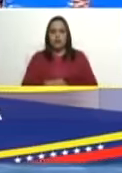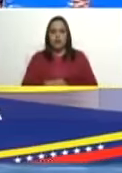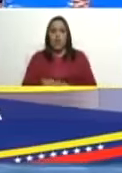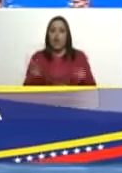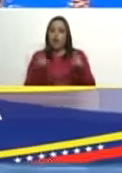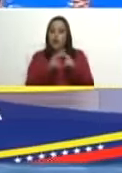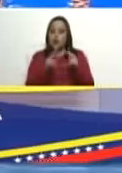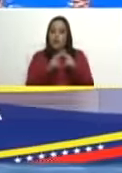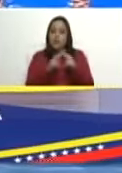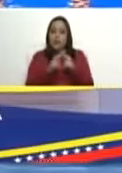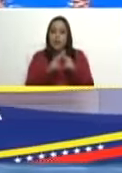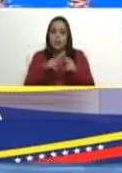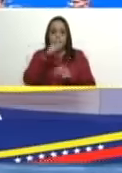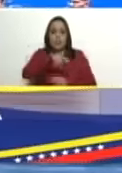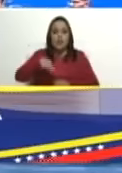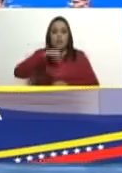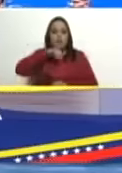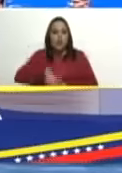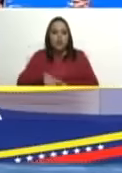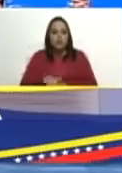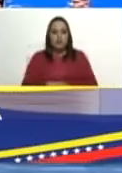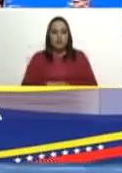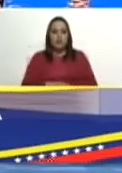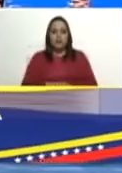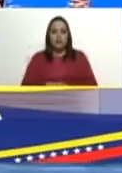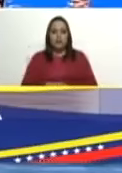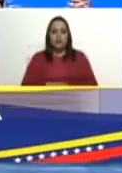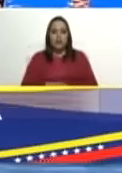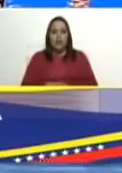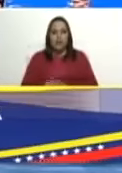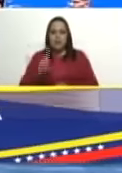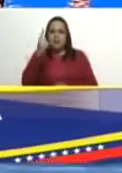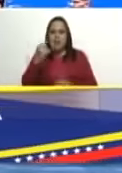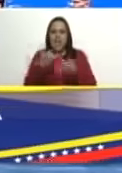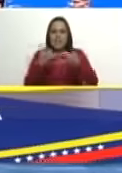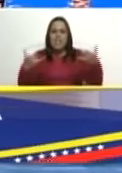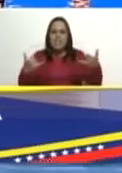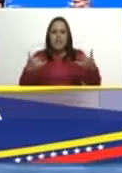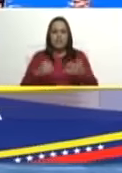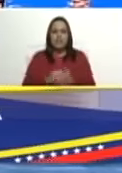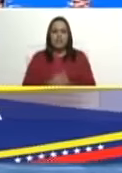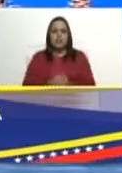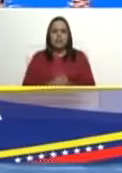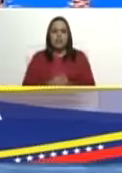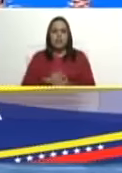conocida por los historiadores como la primera línea de Chombur.